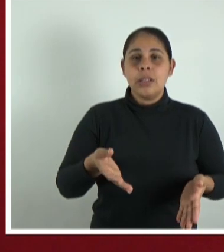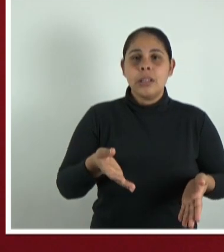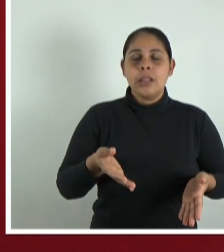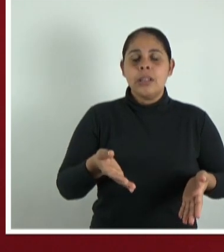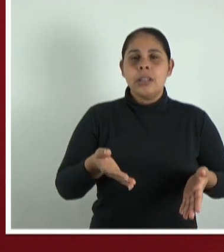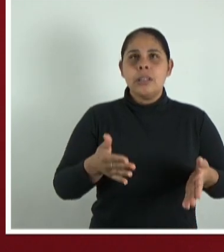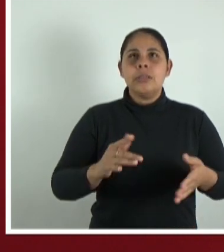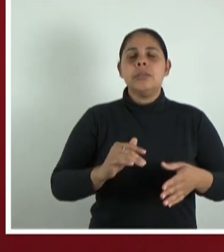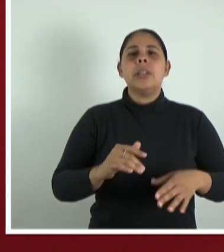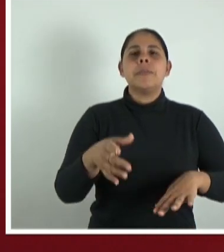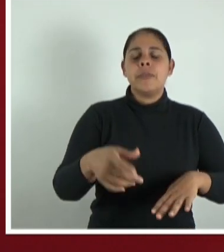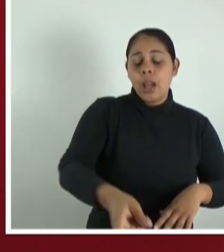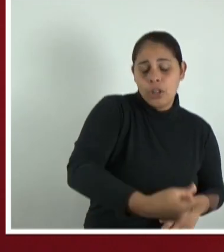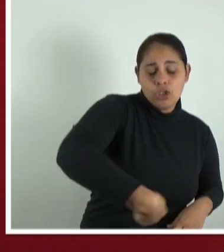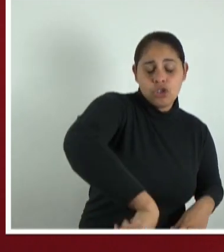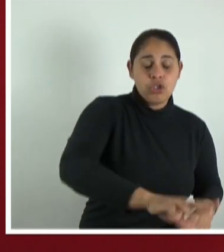El Señor mismo,